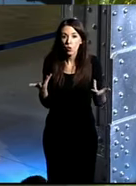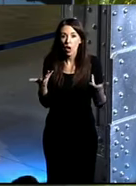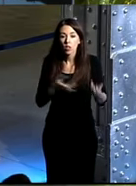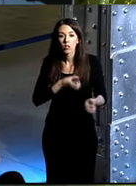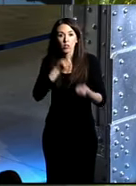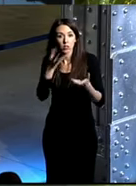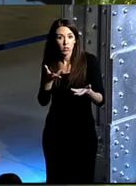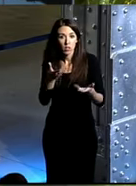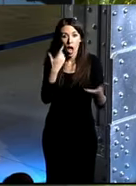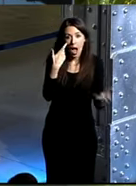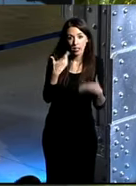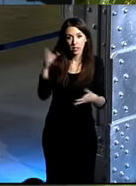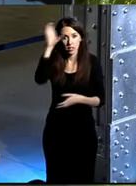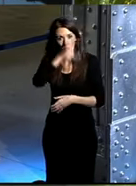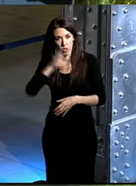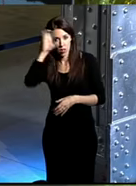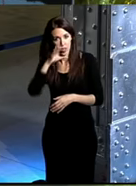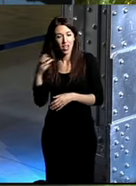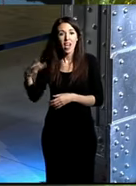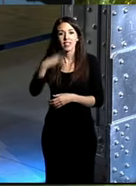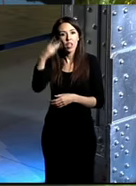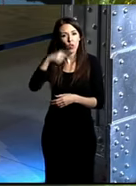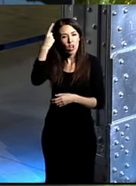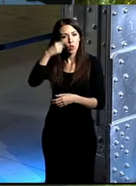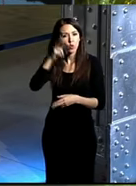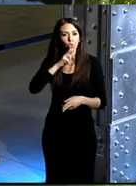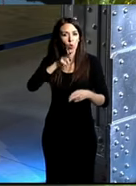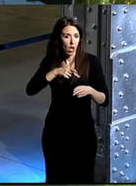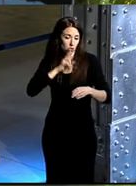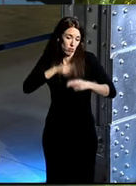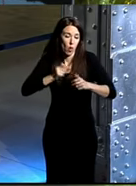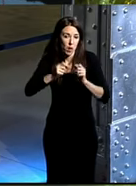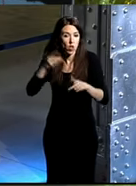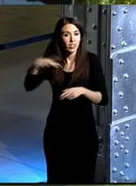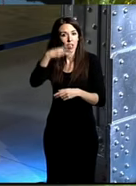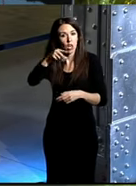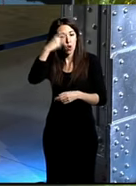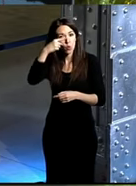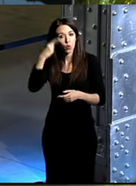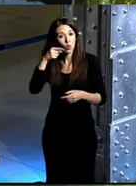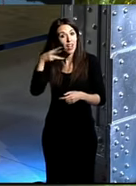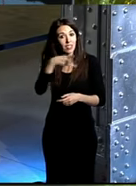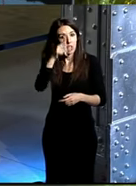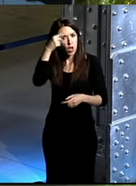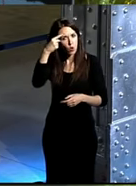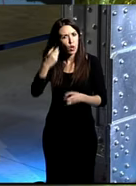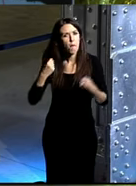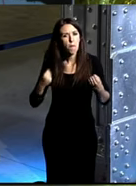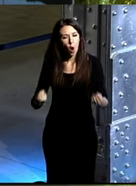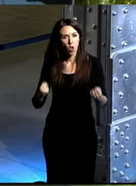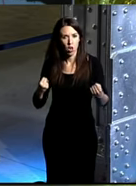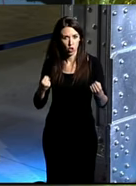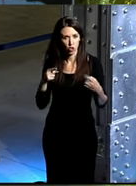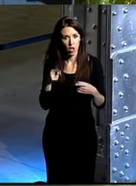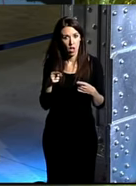articular las artes con las ciencias. Es la tercera cultura, lo que John Brockman llamaba la tercera cultura. Y esa tercera cultura es muy poderosa. Y